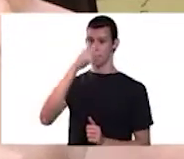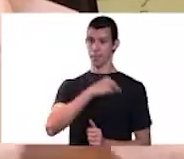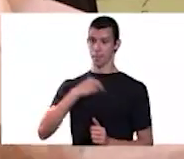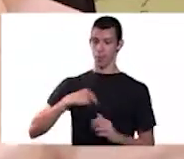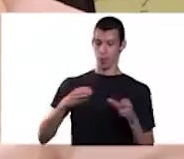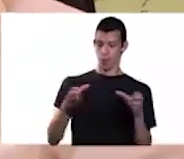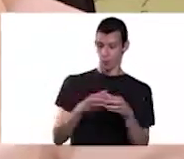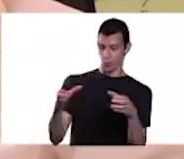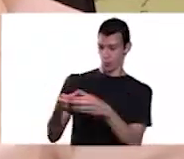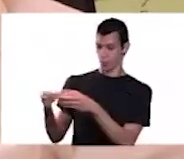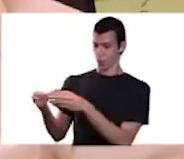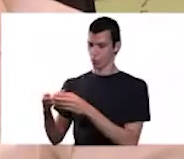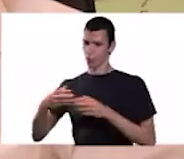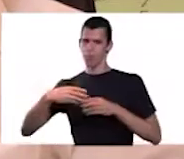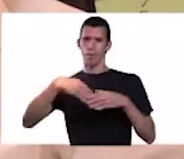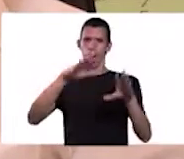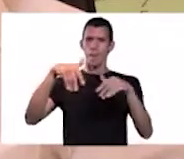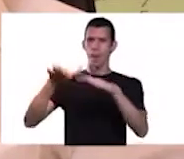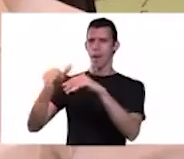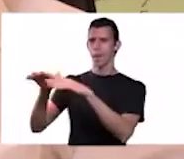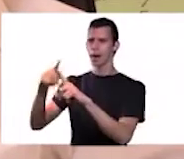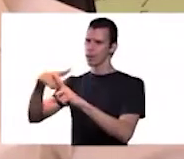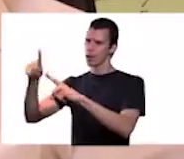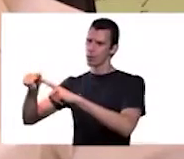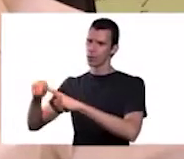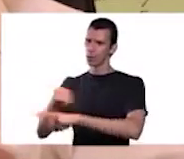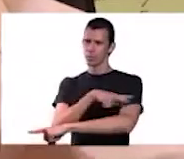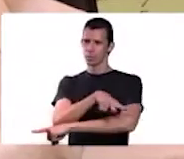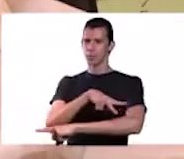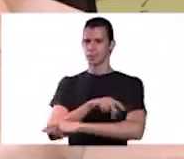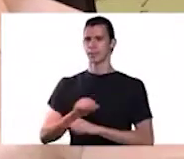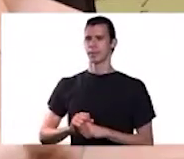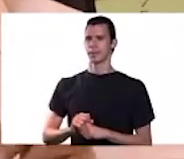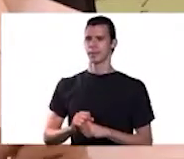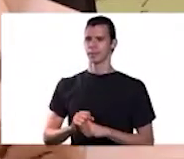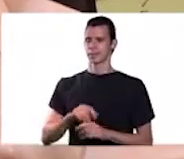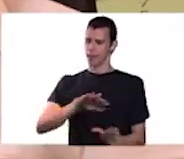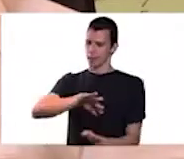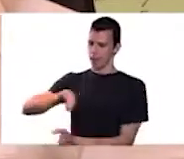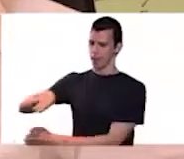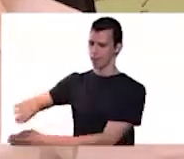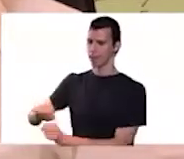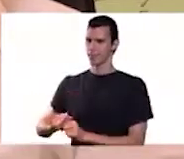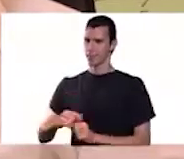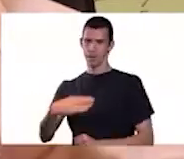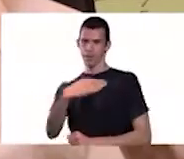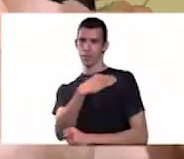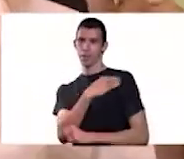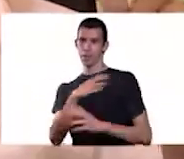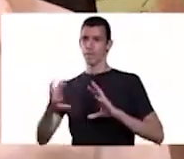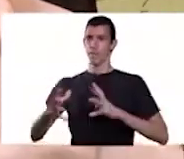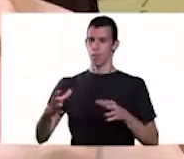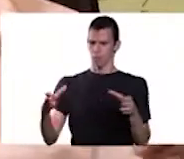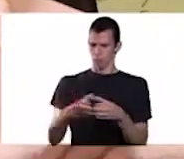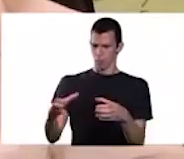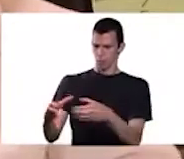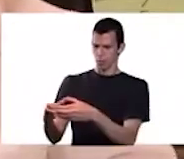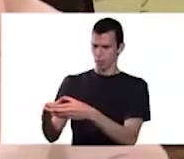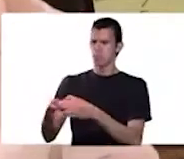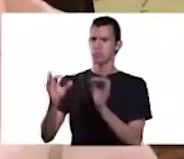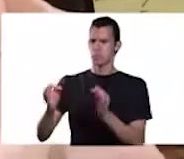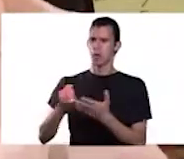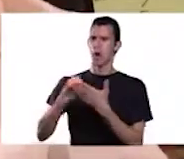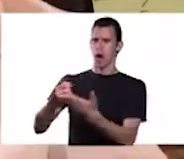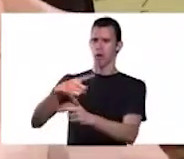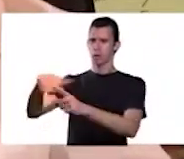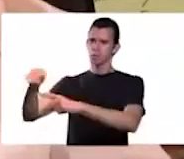vidas, con nuestros soldados defendiendo la vida en